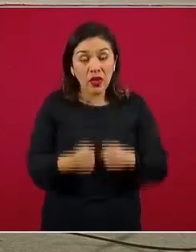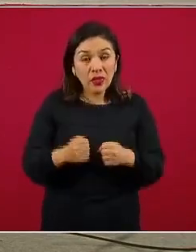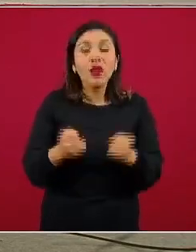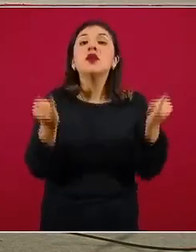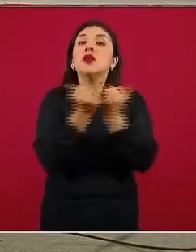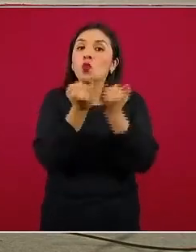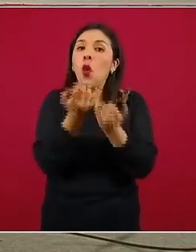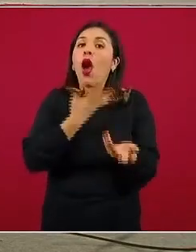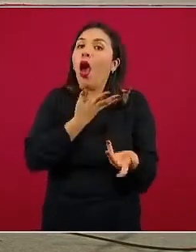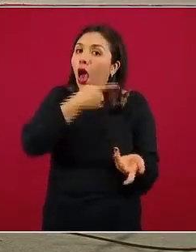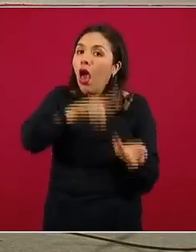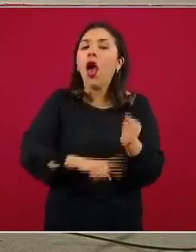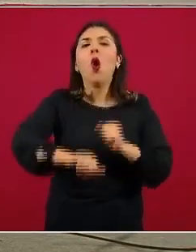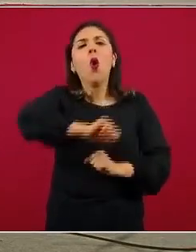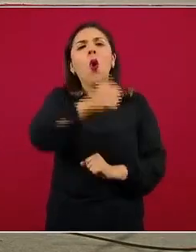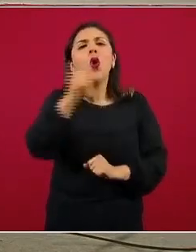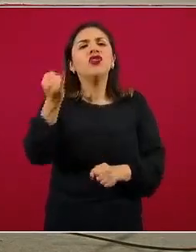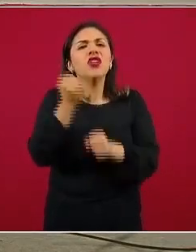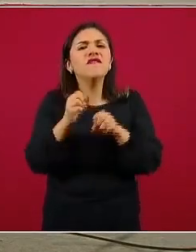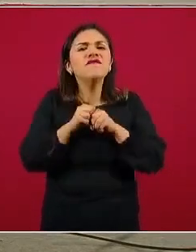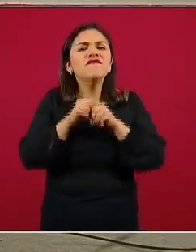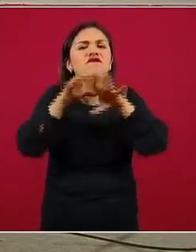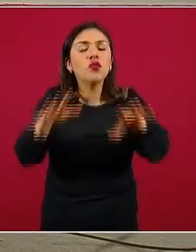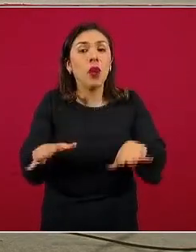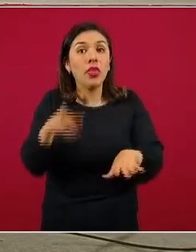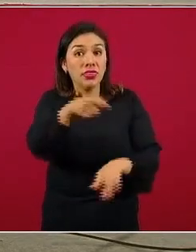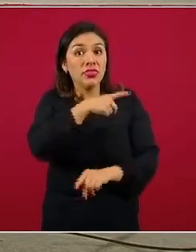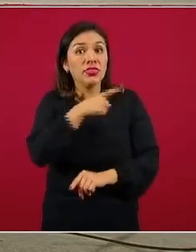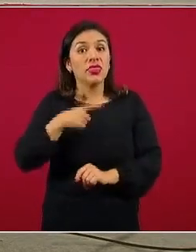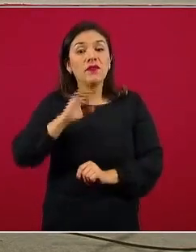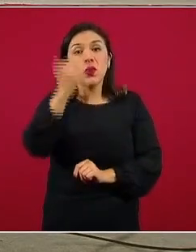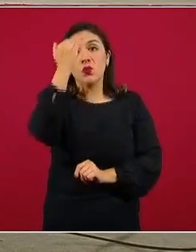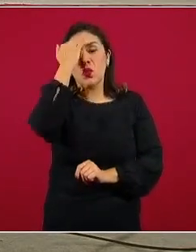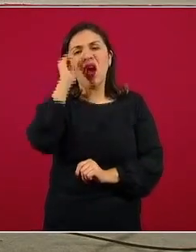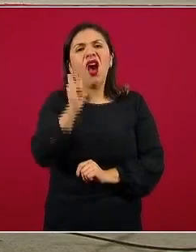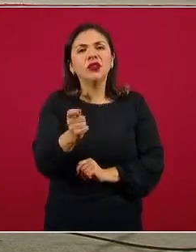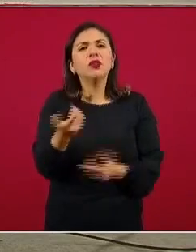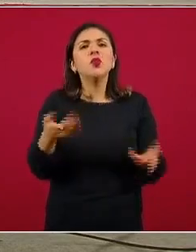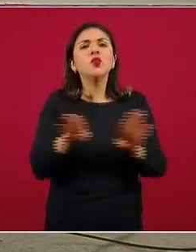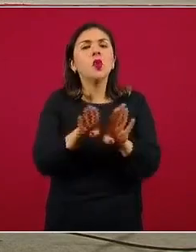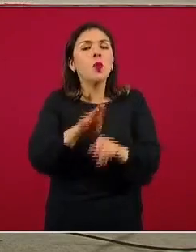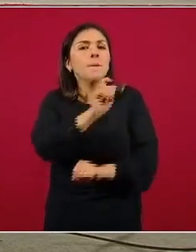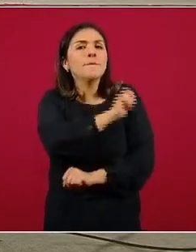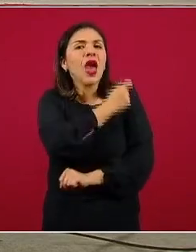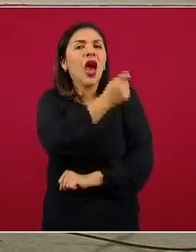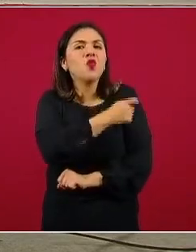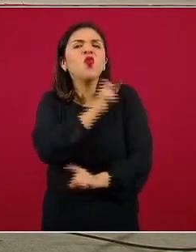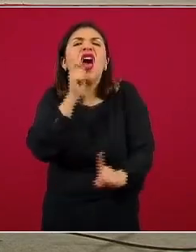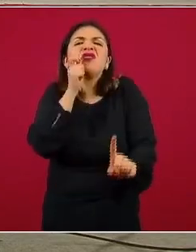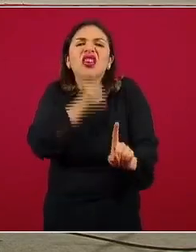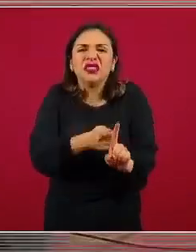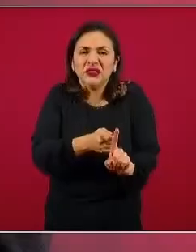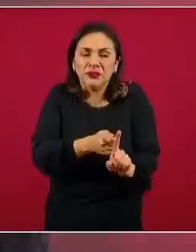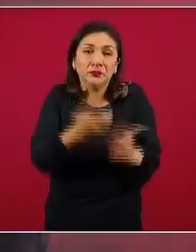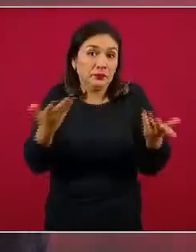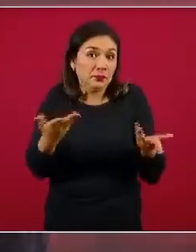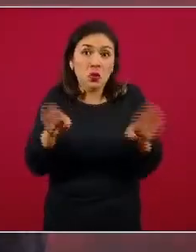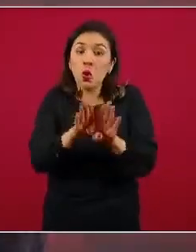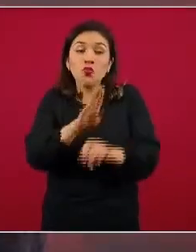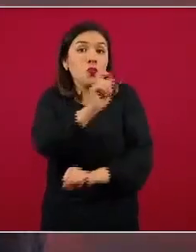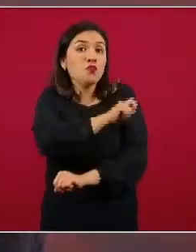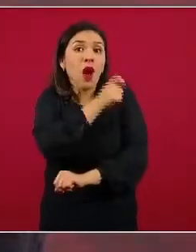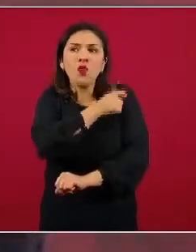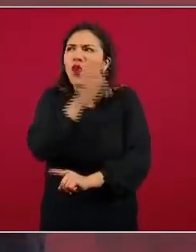va también a integrar mucha de la información que deben de conocer en relación a la vacuna en sí, ¿no? Como toda vacuna,